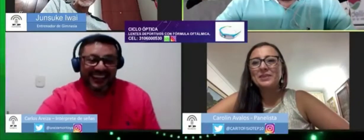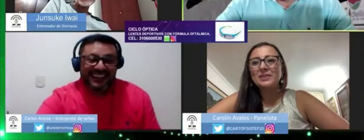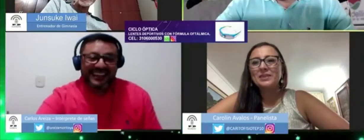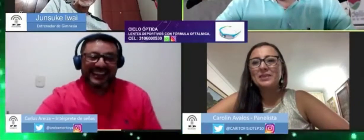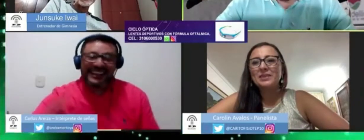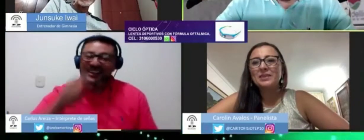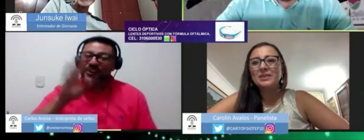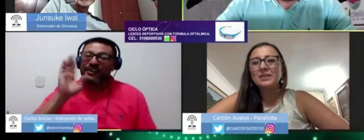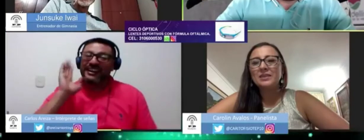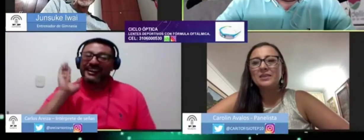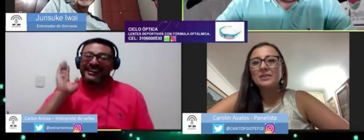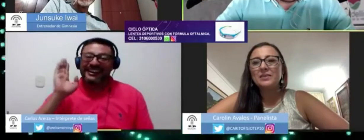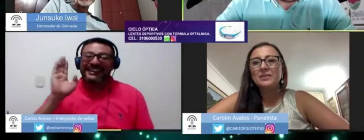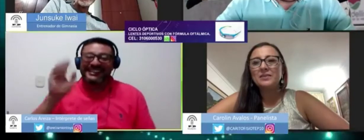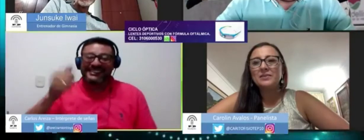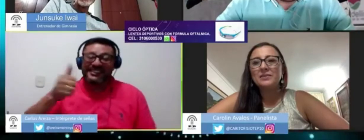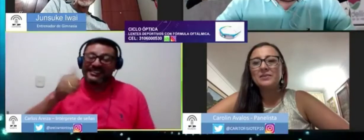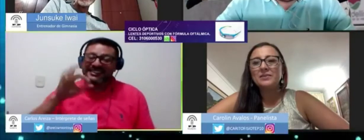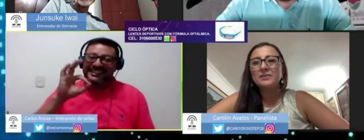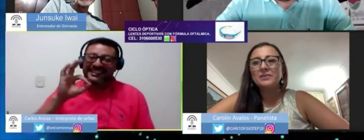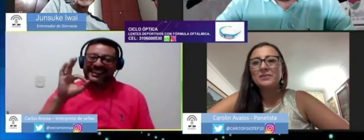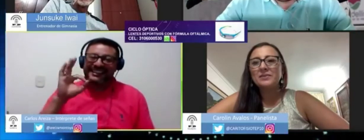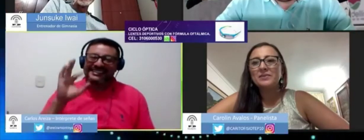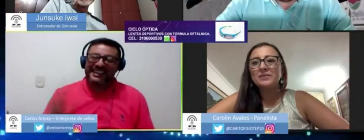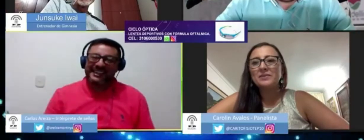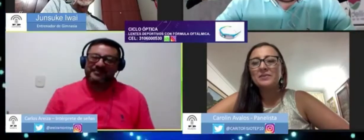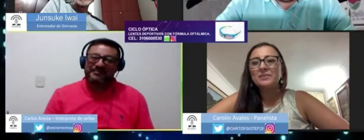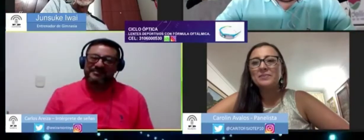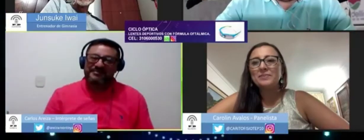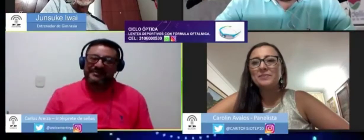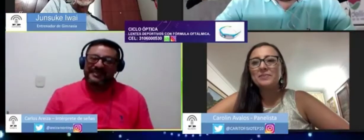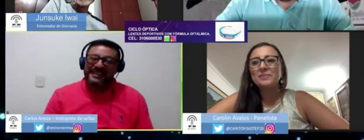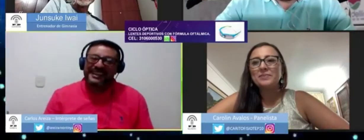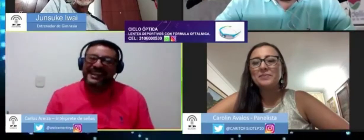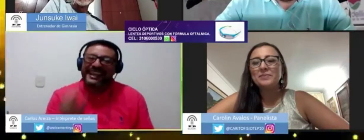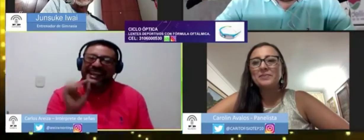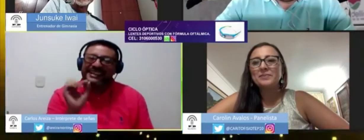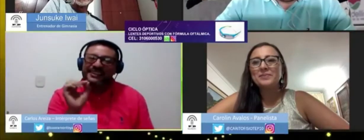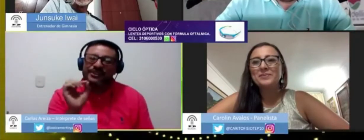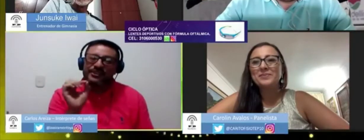¿Tenés el micrófono? Sí, es que...